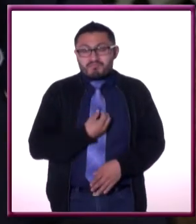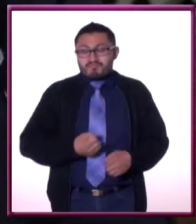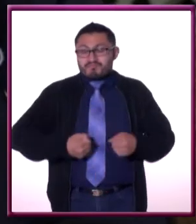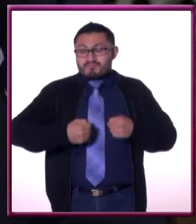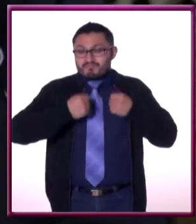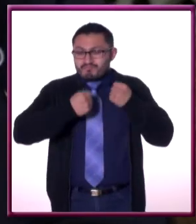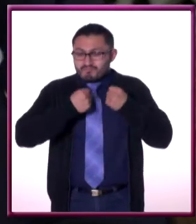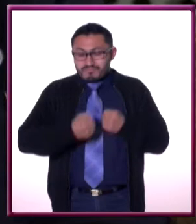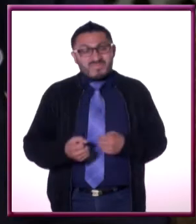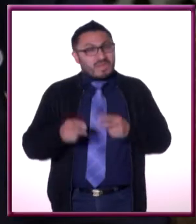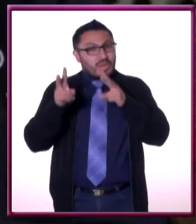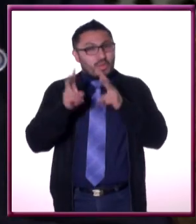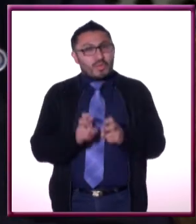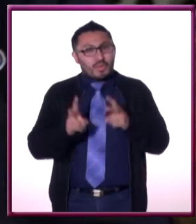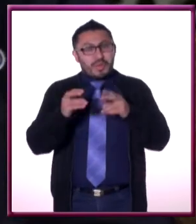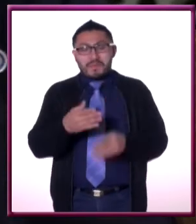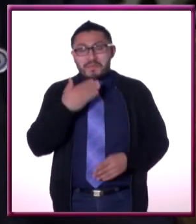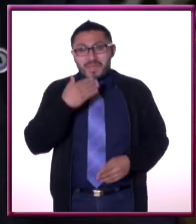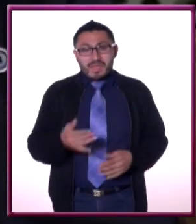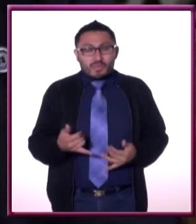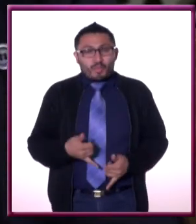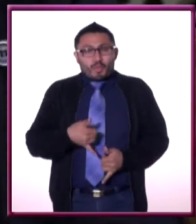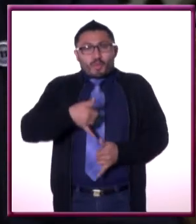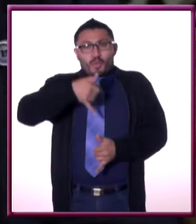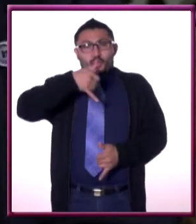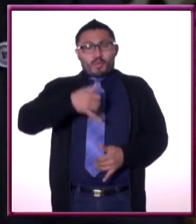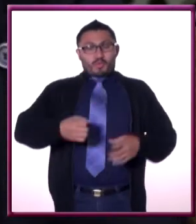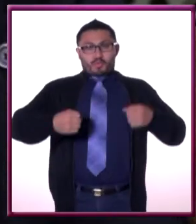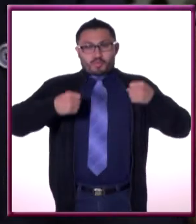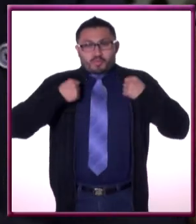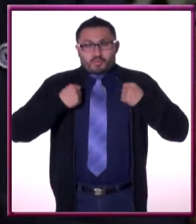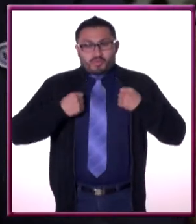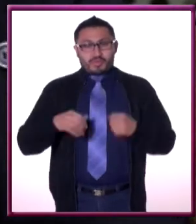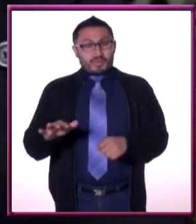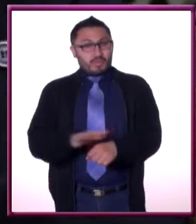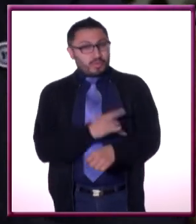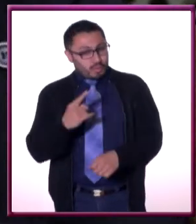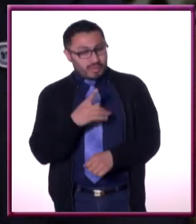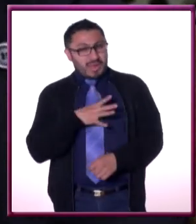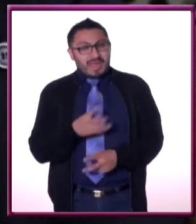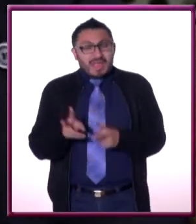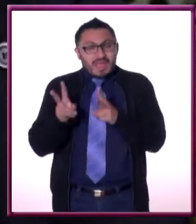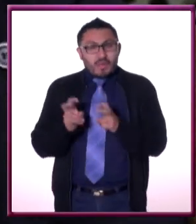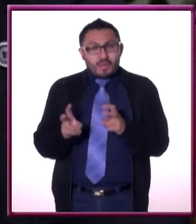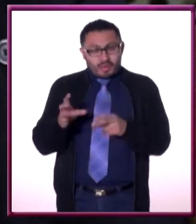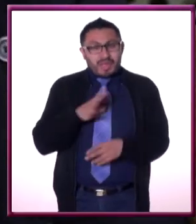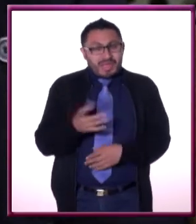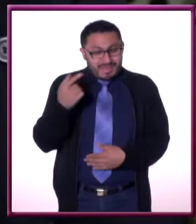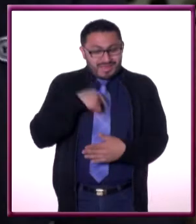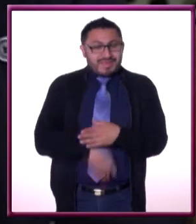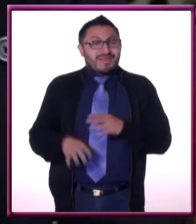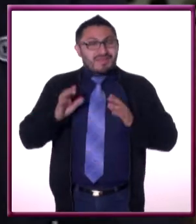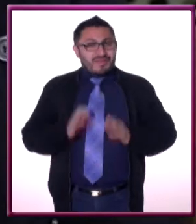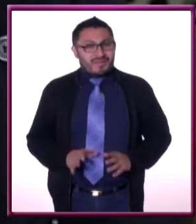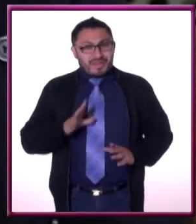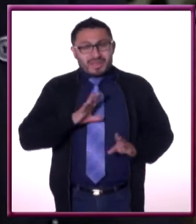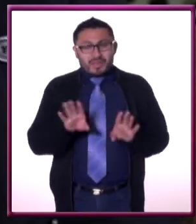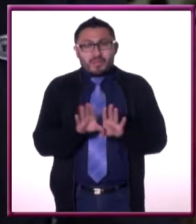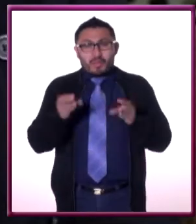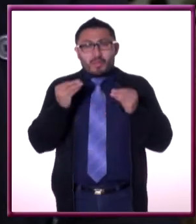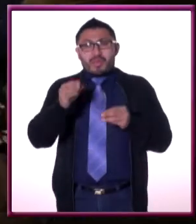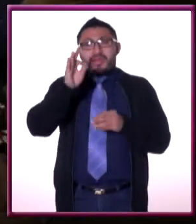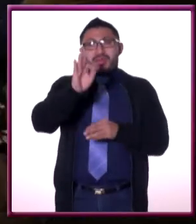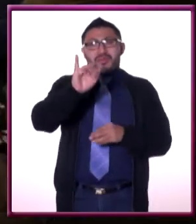y justamente una buena nutrición y se mantienen delgados. Porque aparte de los nutrimientos que pudieran tener, pues nos aportan